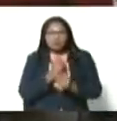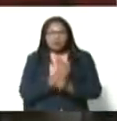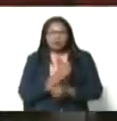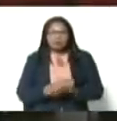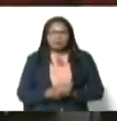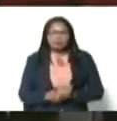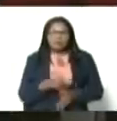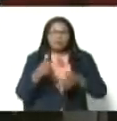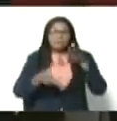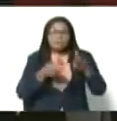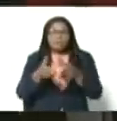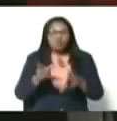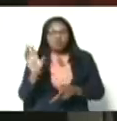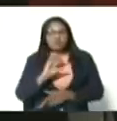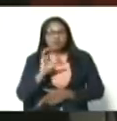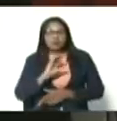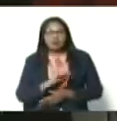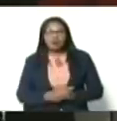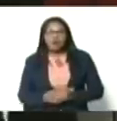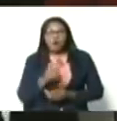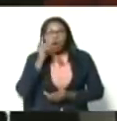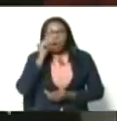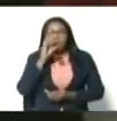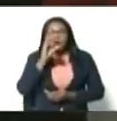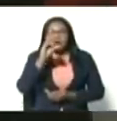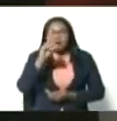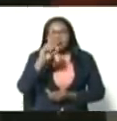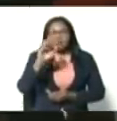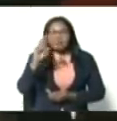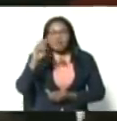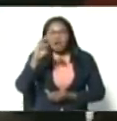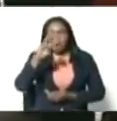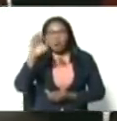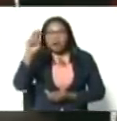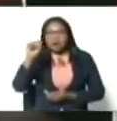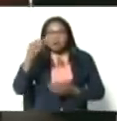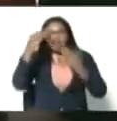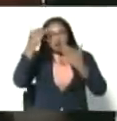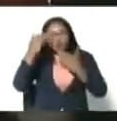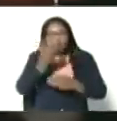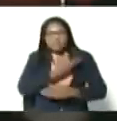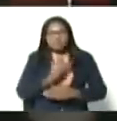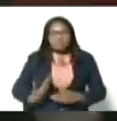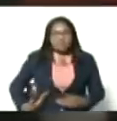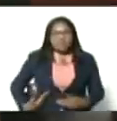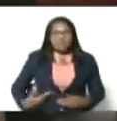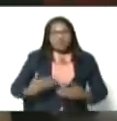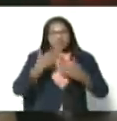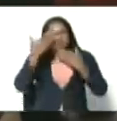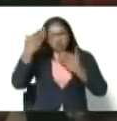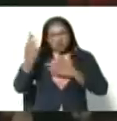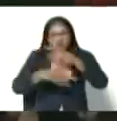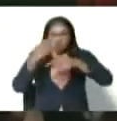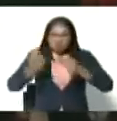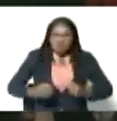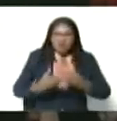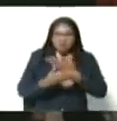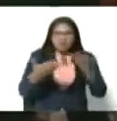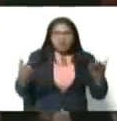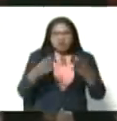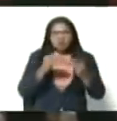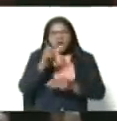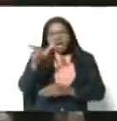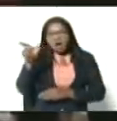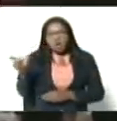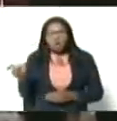el metro de Caracas, el compatriota Darwin. Dale, Darwin. Saludos, presidente. Un saludo revolucionario, un fuerte abrazo desde acá, de todos los trabajadores del metro